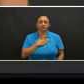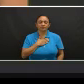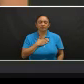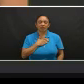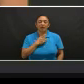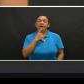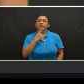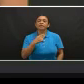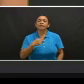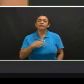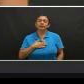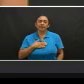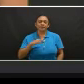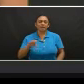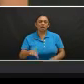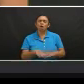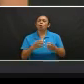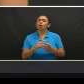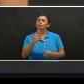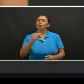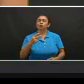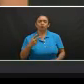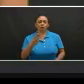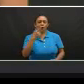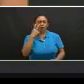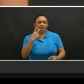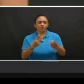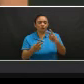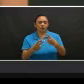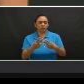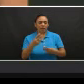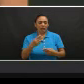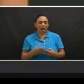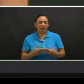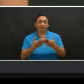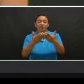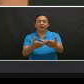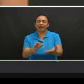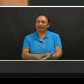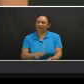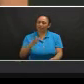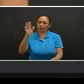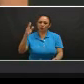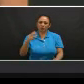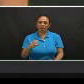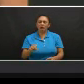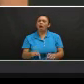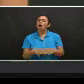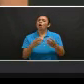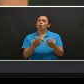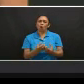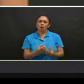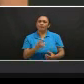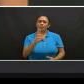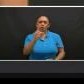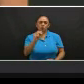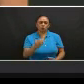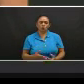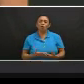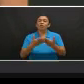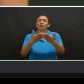Dime cómo no voy a darle la gloria, dime cómo no voy a darle el